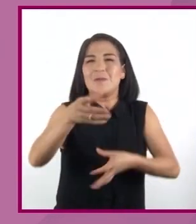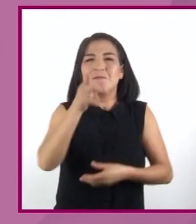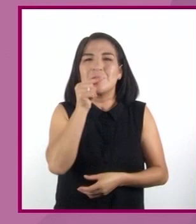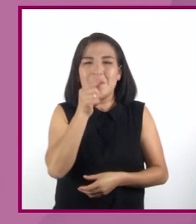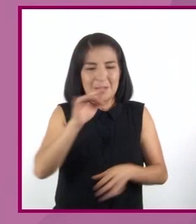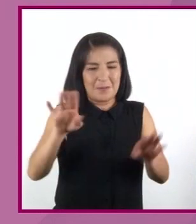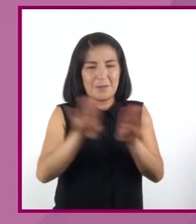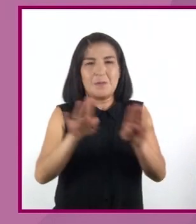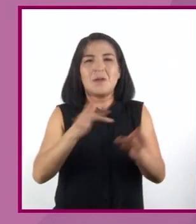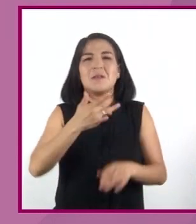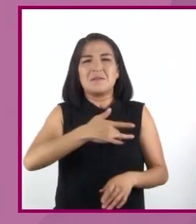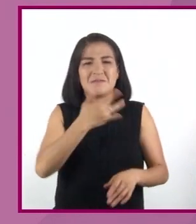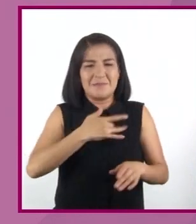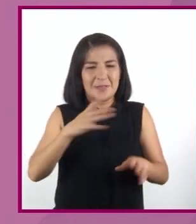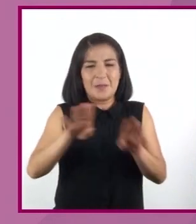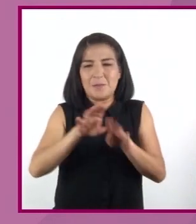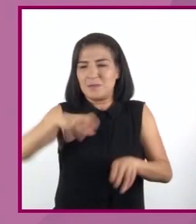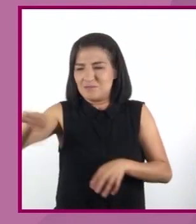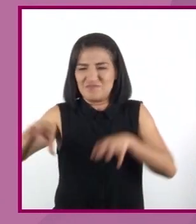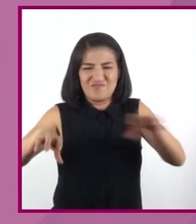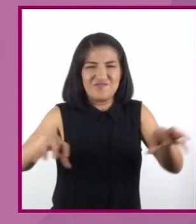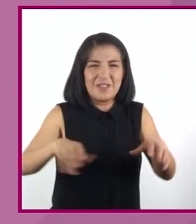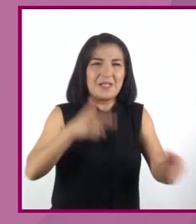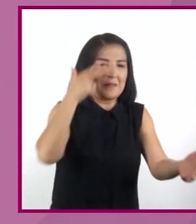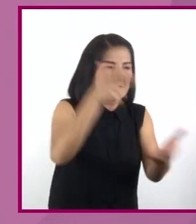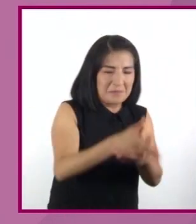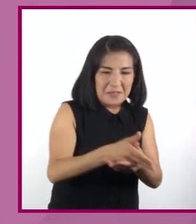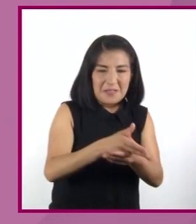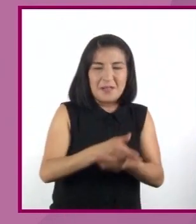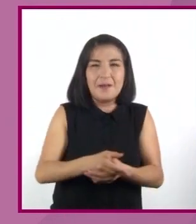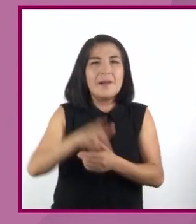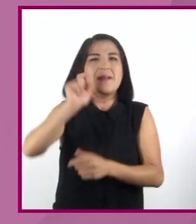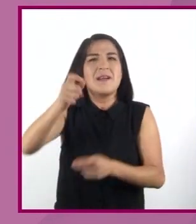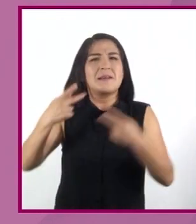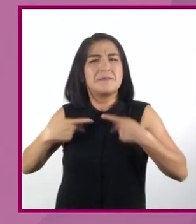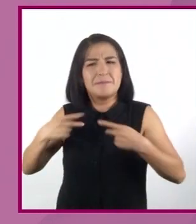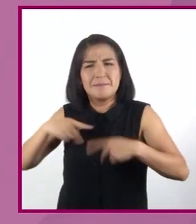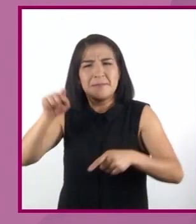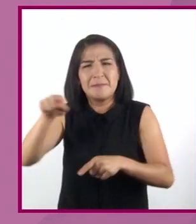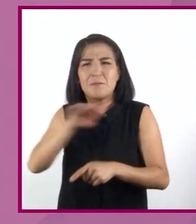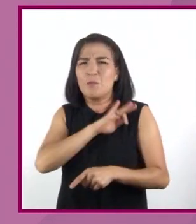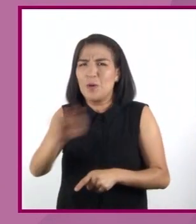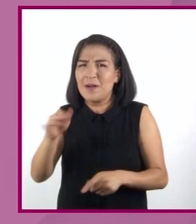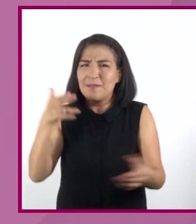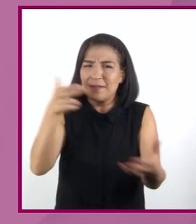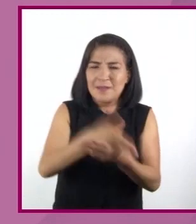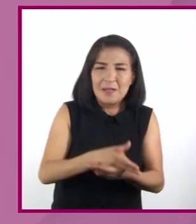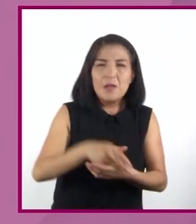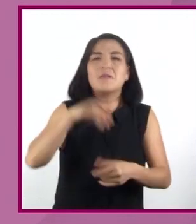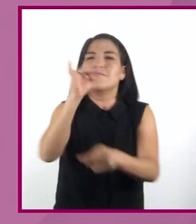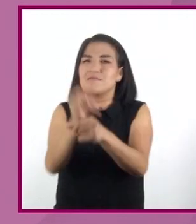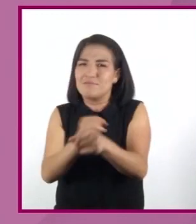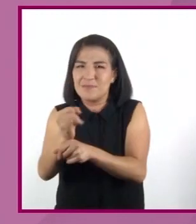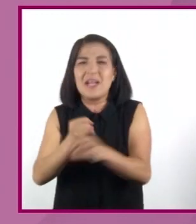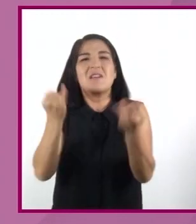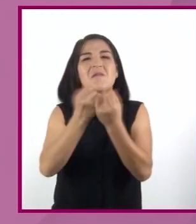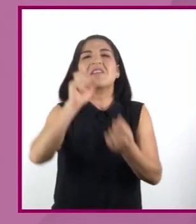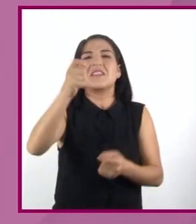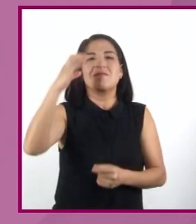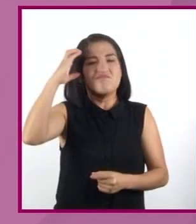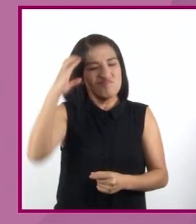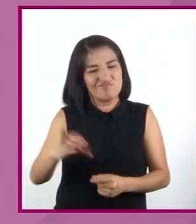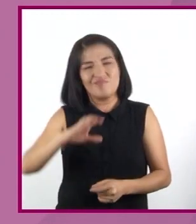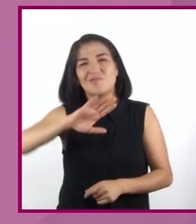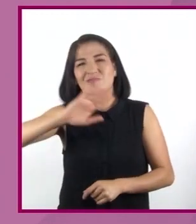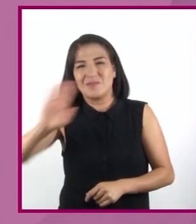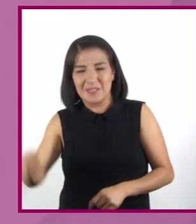de antemano que habrá un crimen, un sospechoso, una investigación y un asesino. De